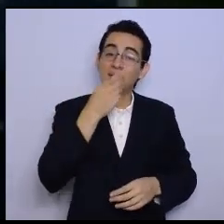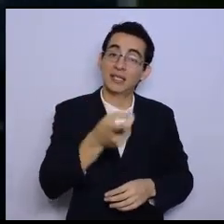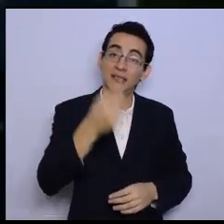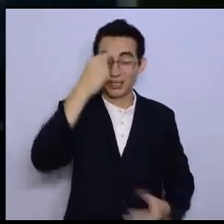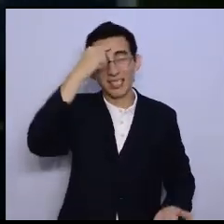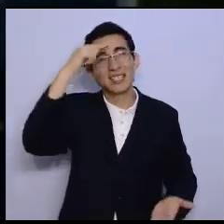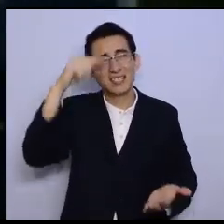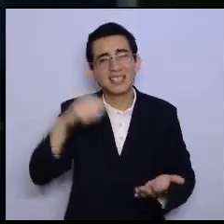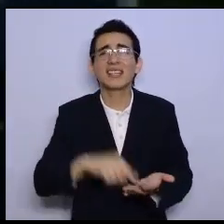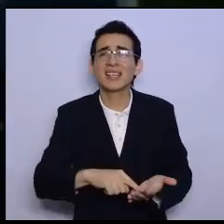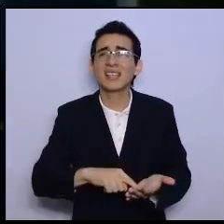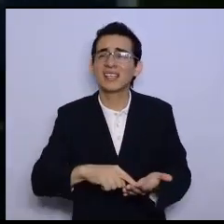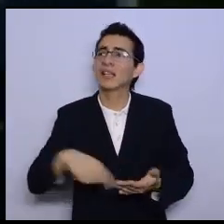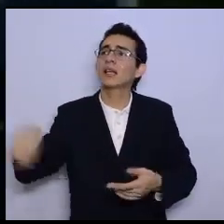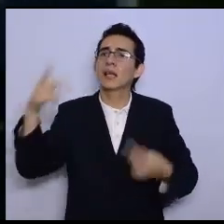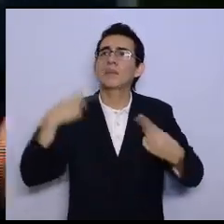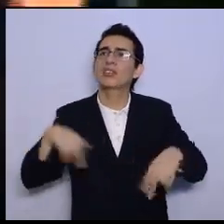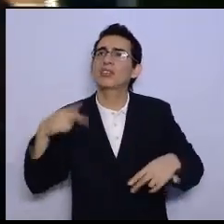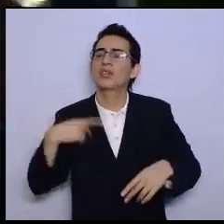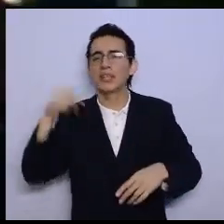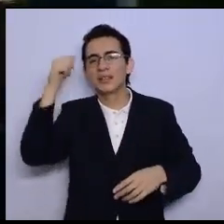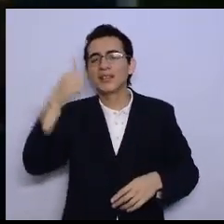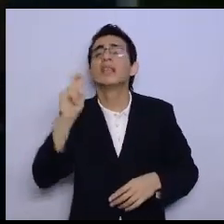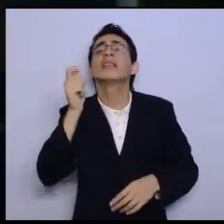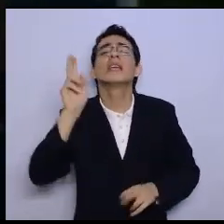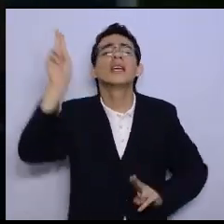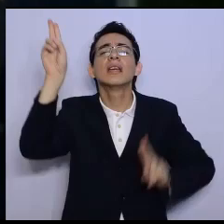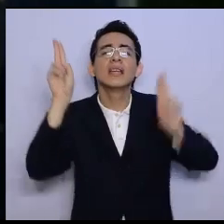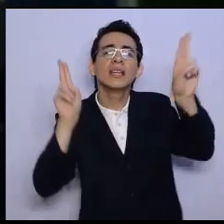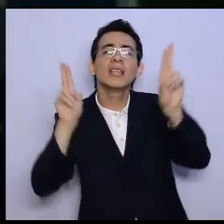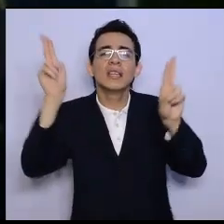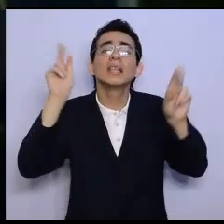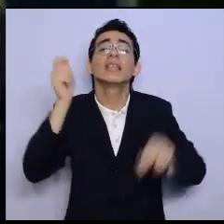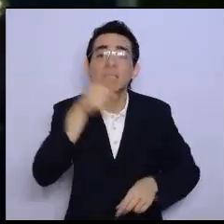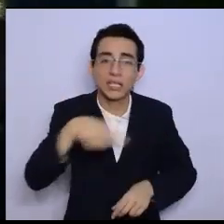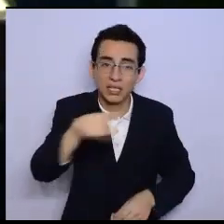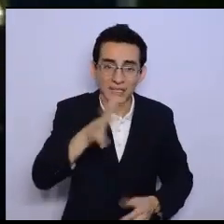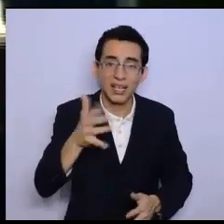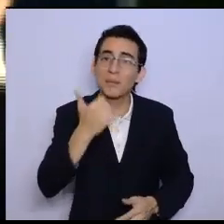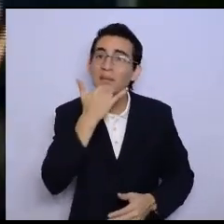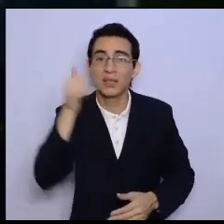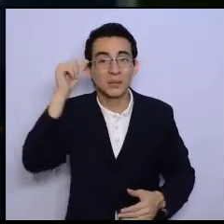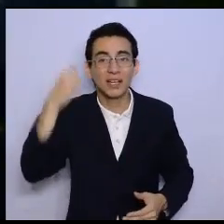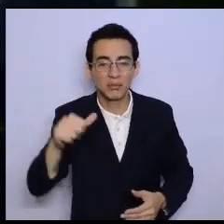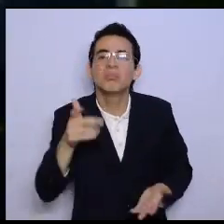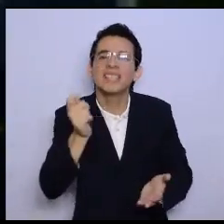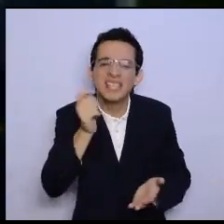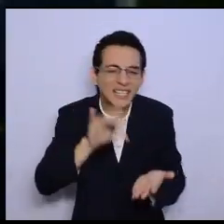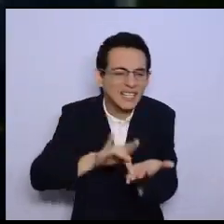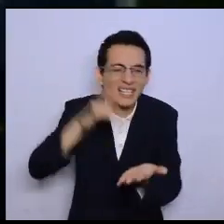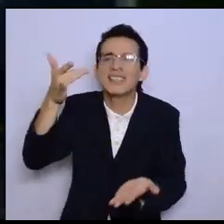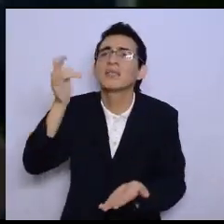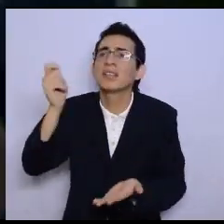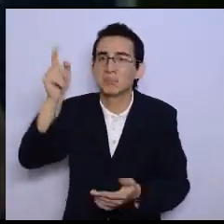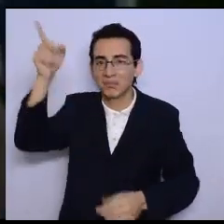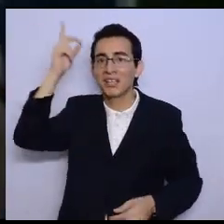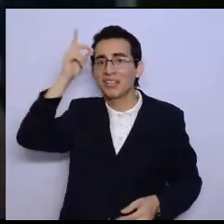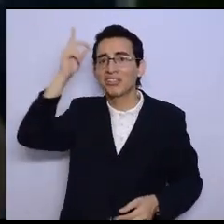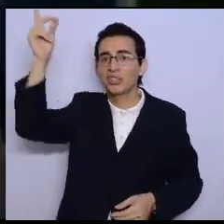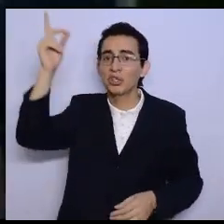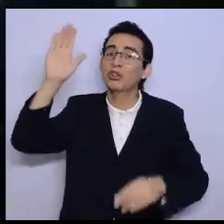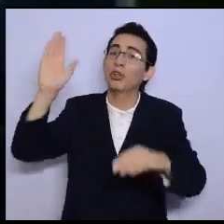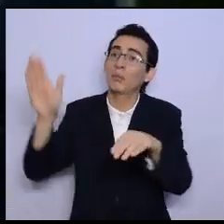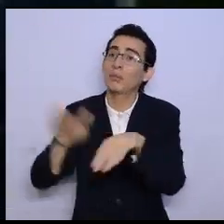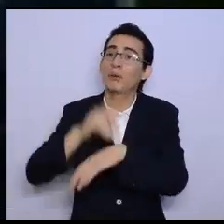el perdón de sus pecados. ¿Cuántos han recibido el perdón de sus pecados? Gracias a Dios, por su gracia, hemos